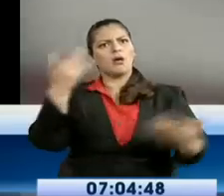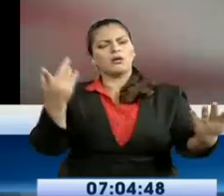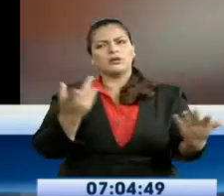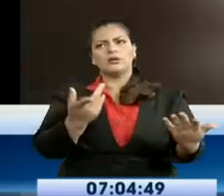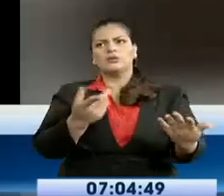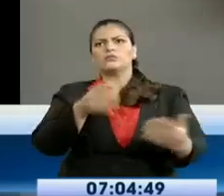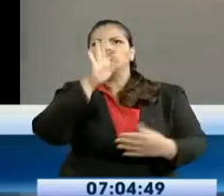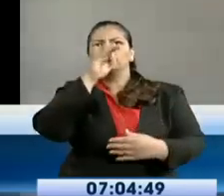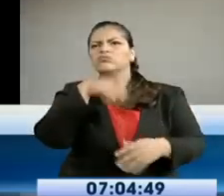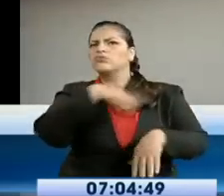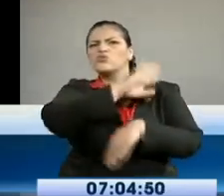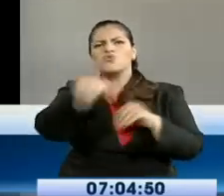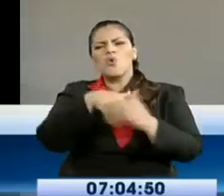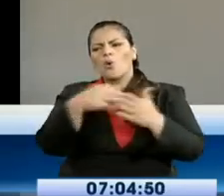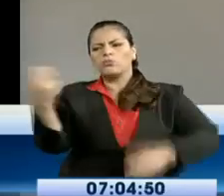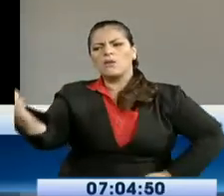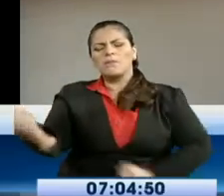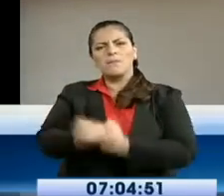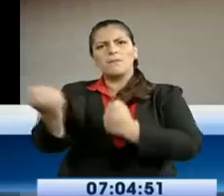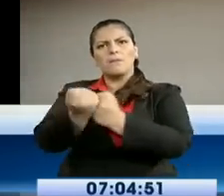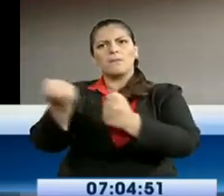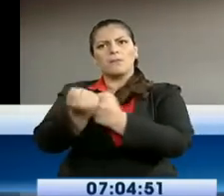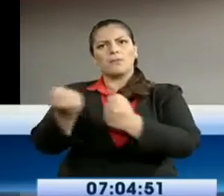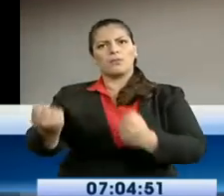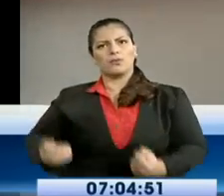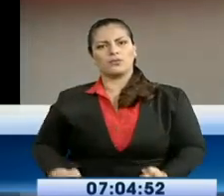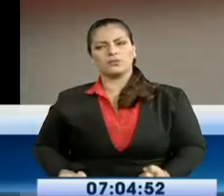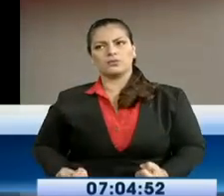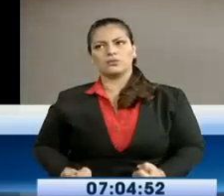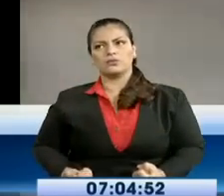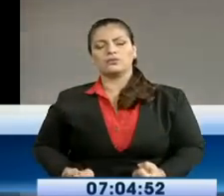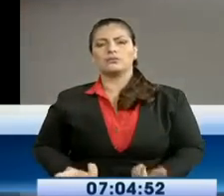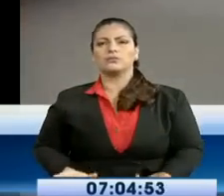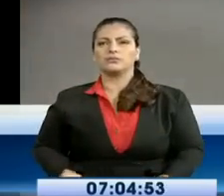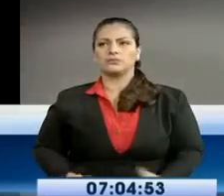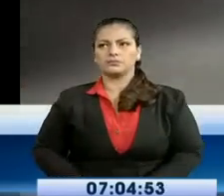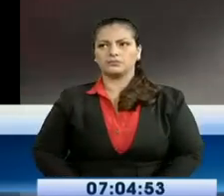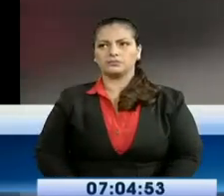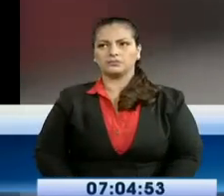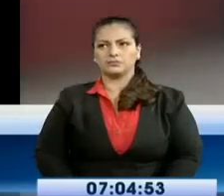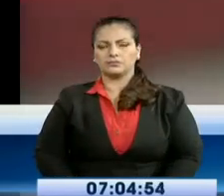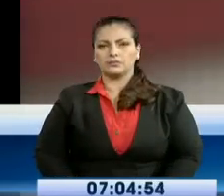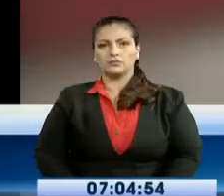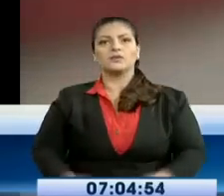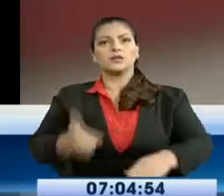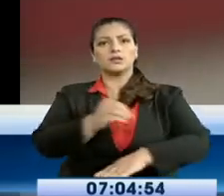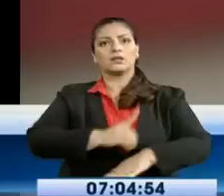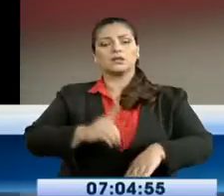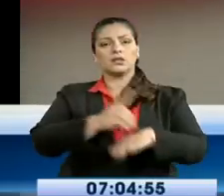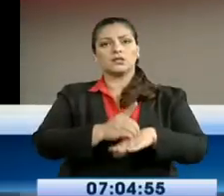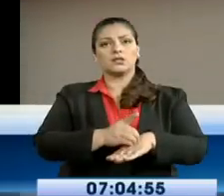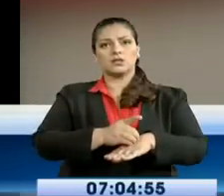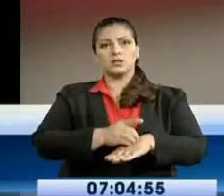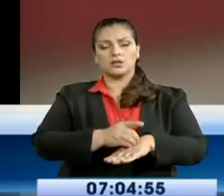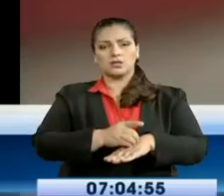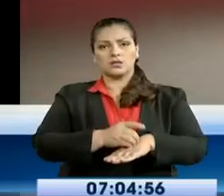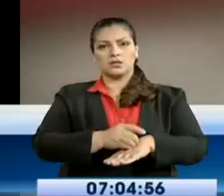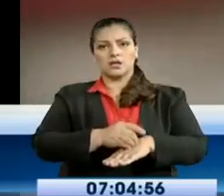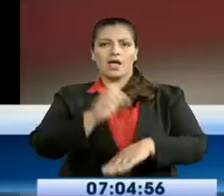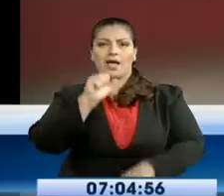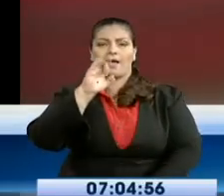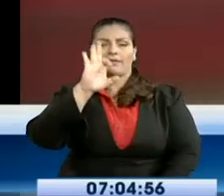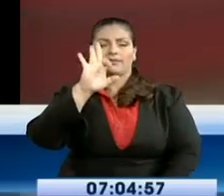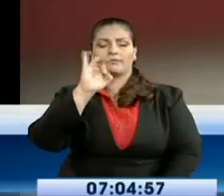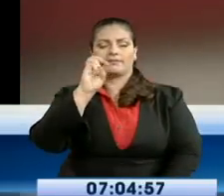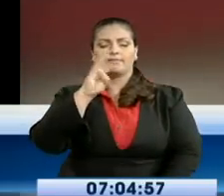salir de tránsito. Directamente de la dirección de. Estoy segura que deben haberlo considerado. ¿Cómo se llama? De la dirección de la ATM, el señor abogado Roche, por favor,